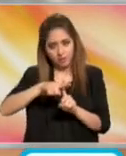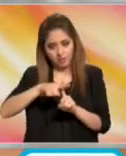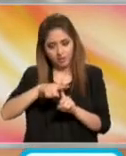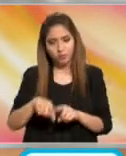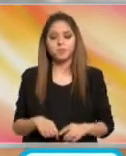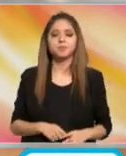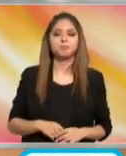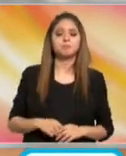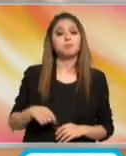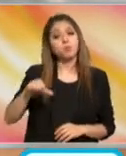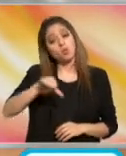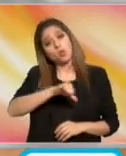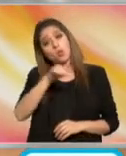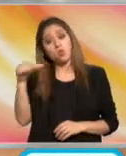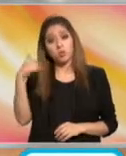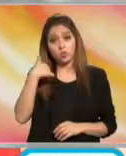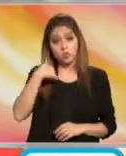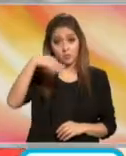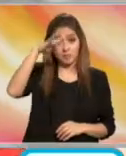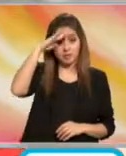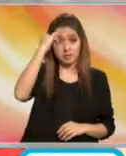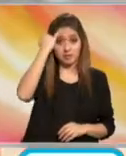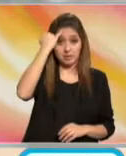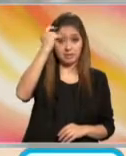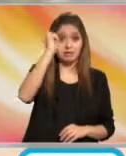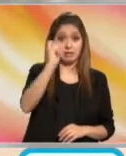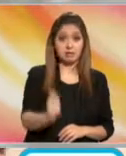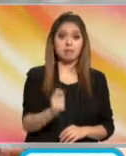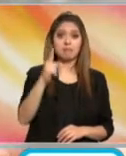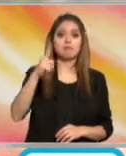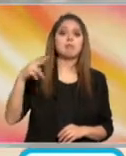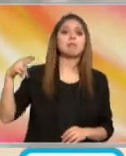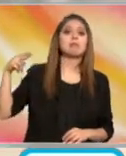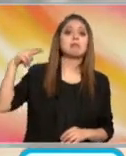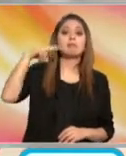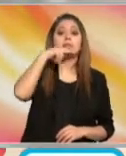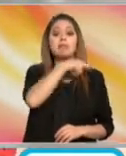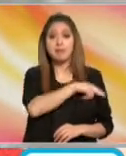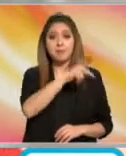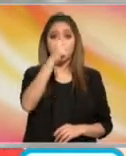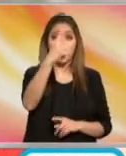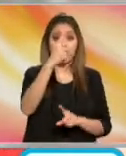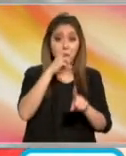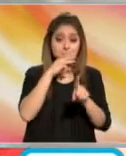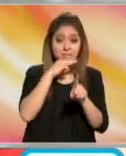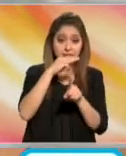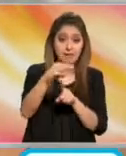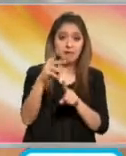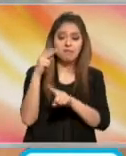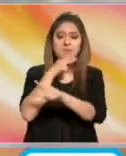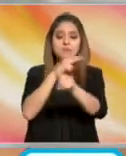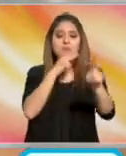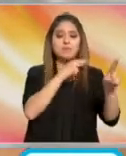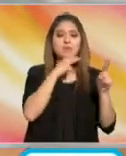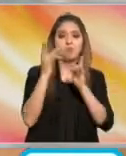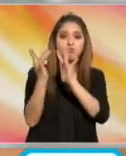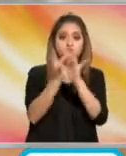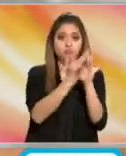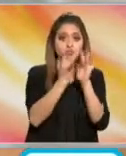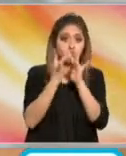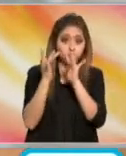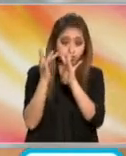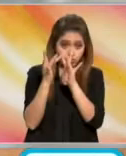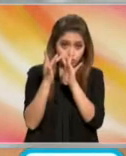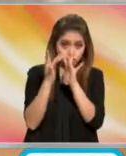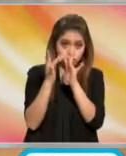ventaja que creo que existe es la inmediatez, que mandas un solo mensaje que ya llega a todos. Llega a todos y tú vas pidiendo a tus redes que lo vayan haciendo más grande.